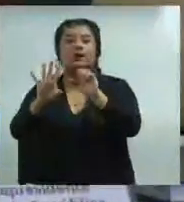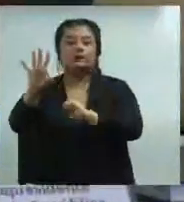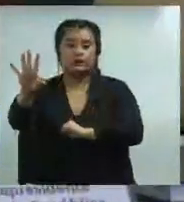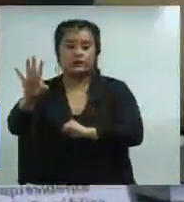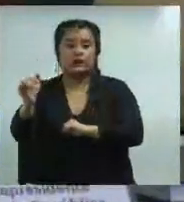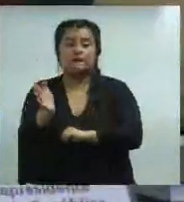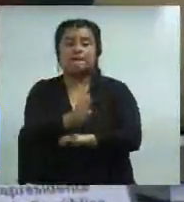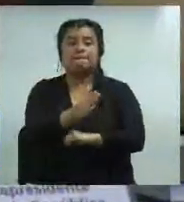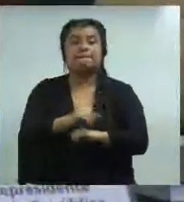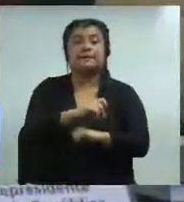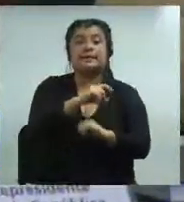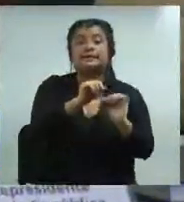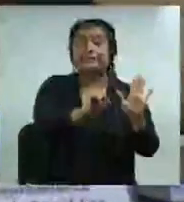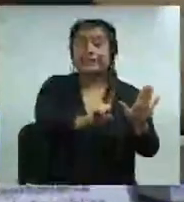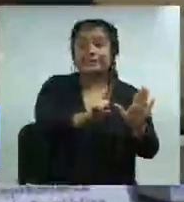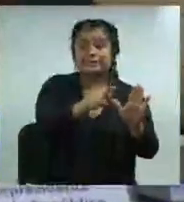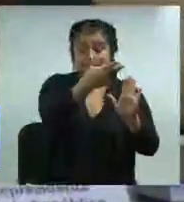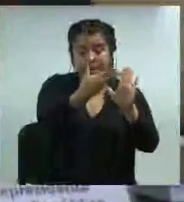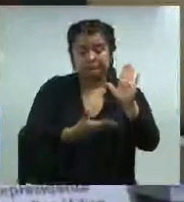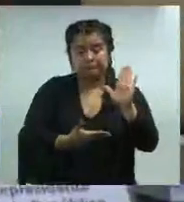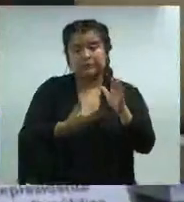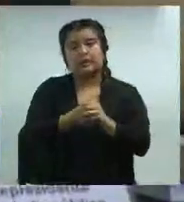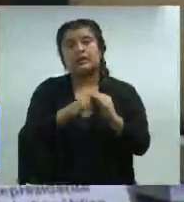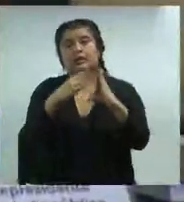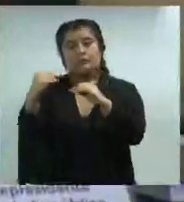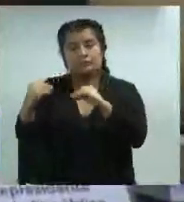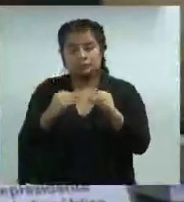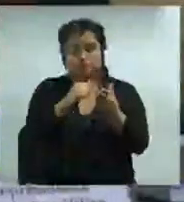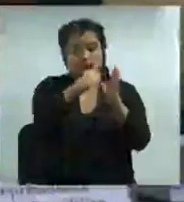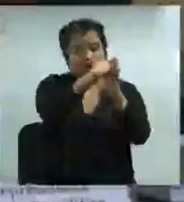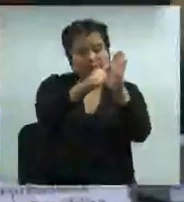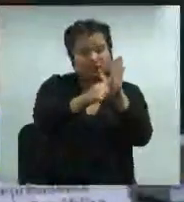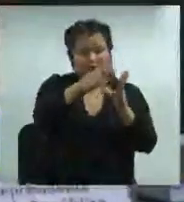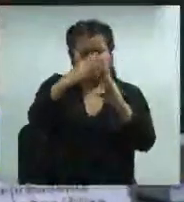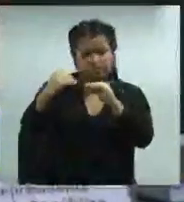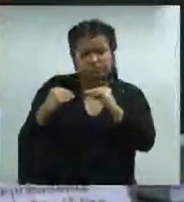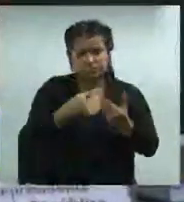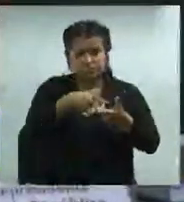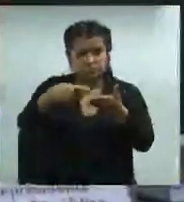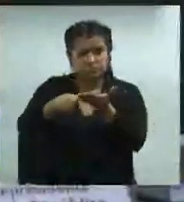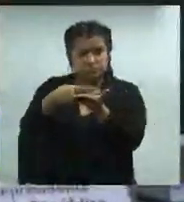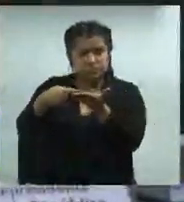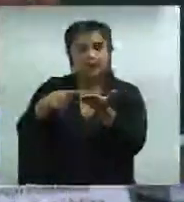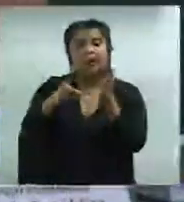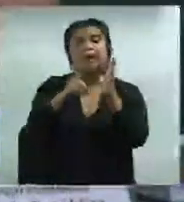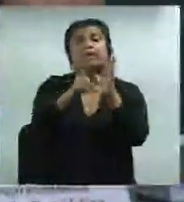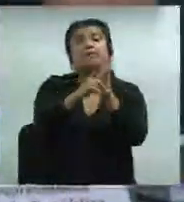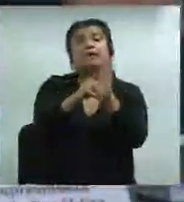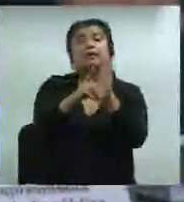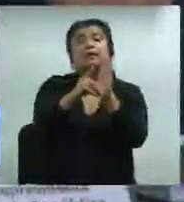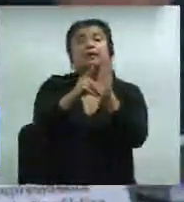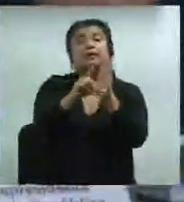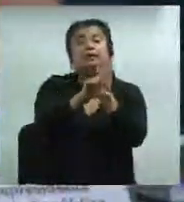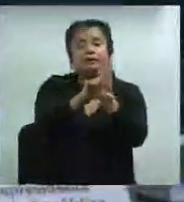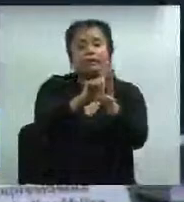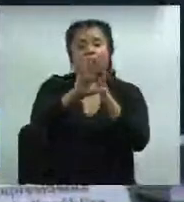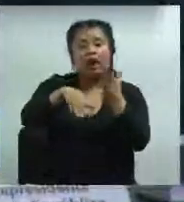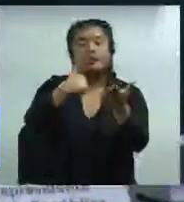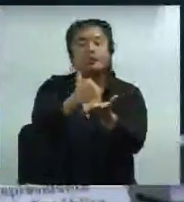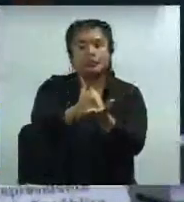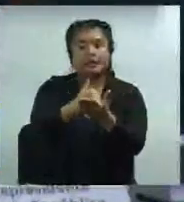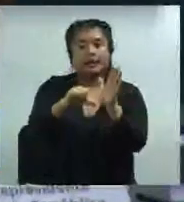6. Continuación de la discusión por artículos y redacción final del proyecto de decreto que aprueba la ley para